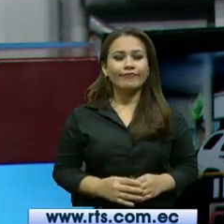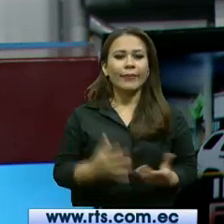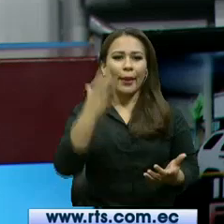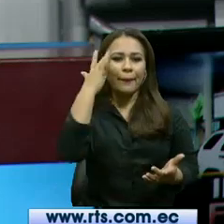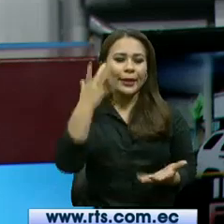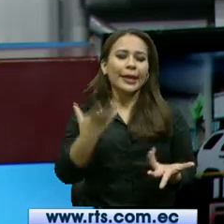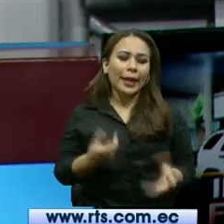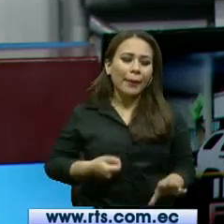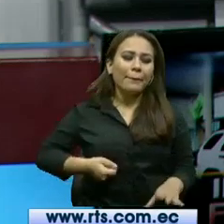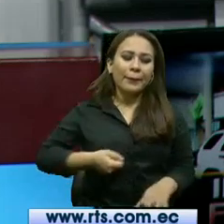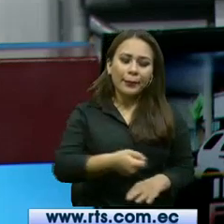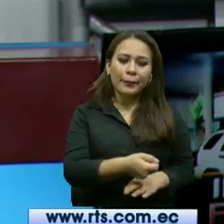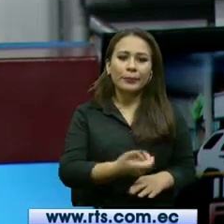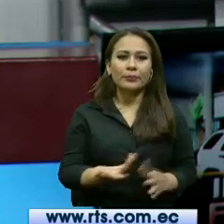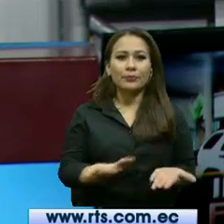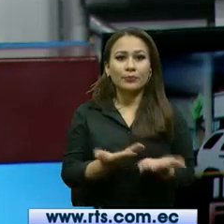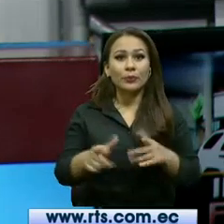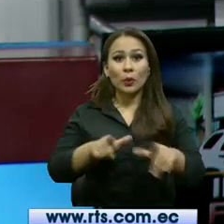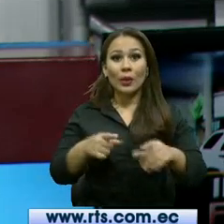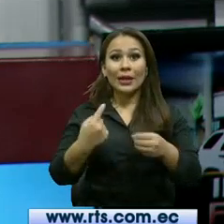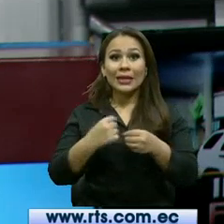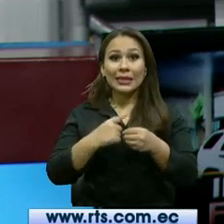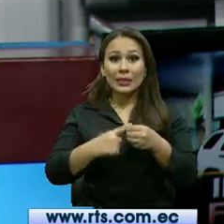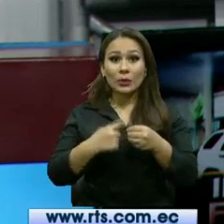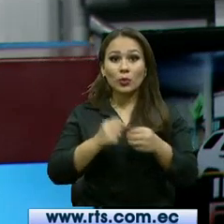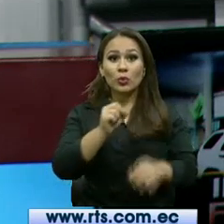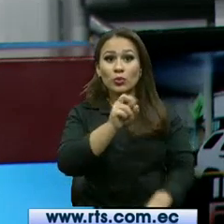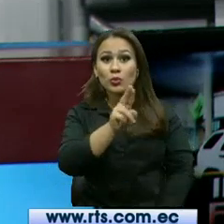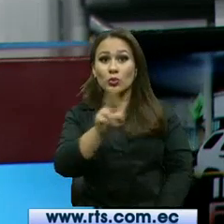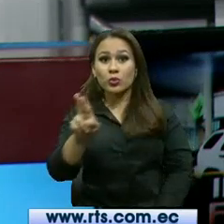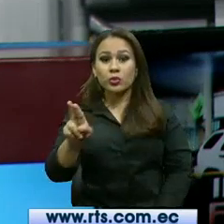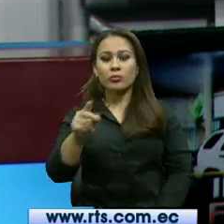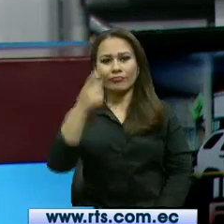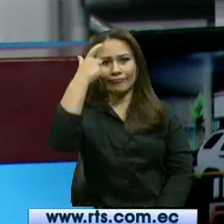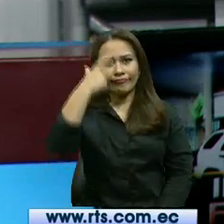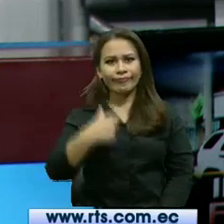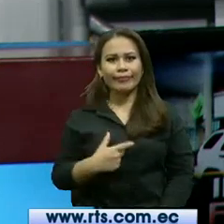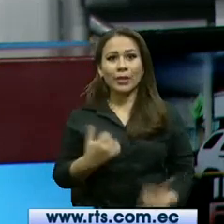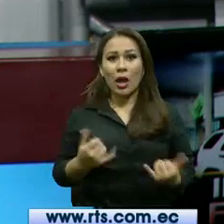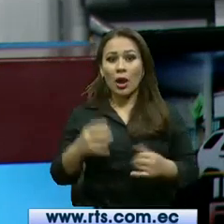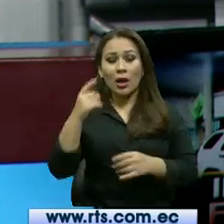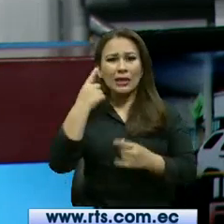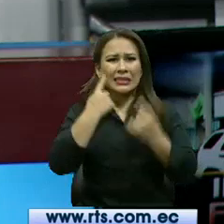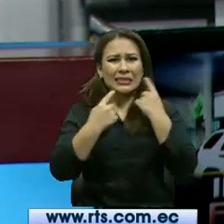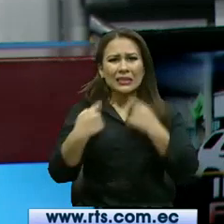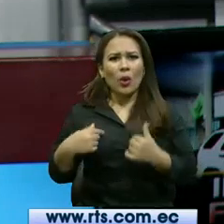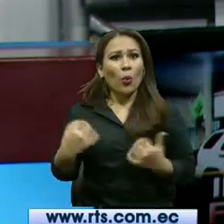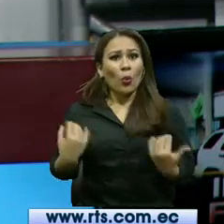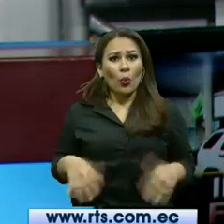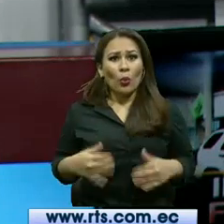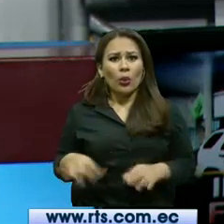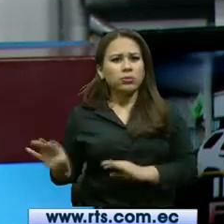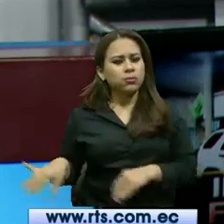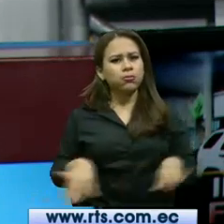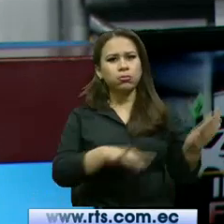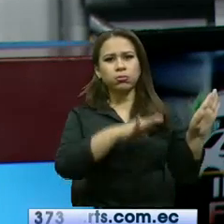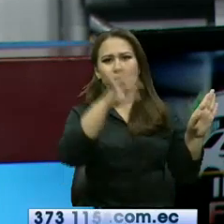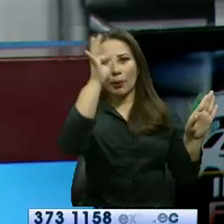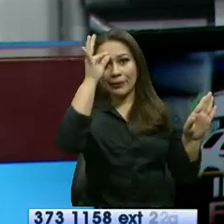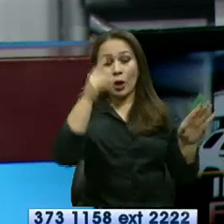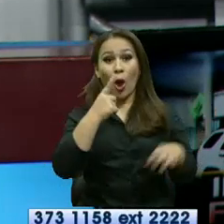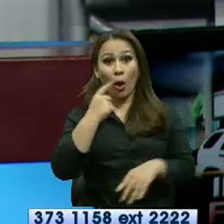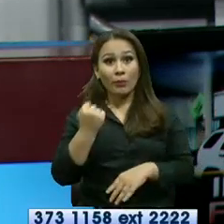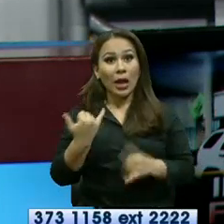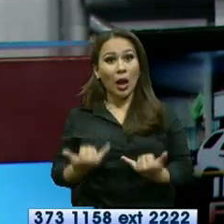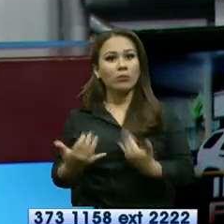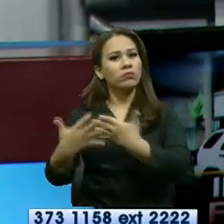intento de femicidio ocurrido en el sur de Quito. La víctima, mal herida, fue llevada hasta una casa de salud, mientras que el supuesto agresor fue